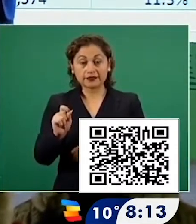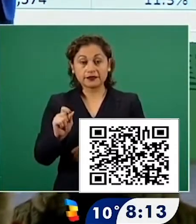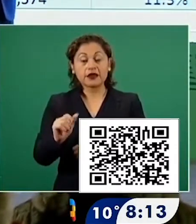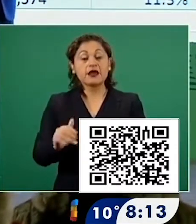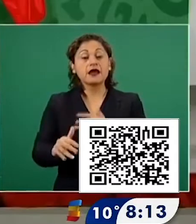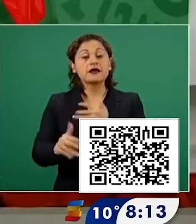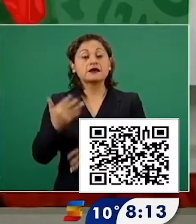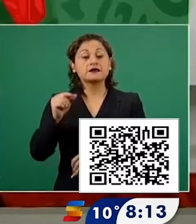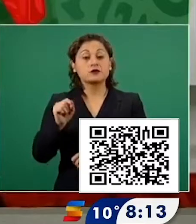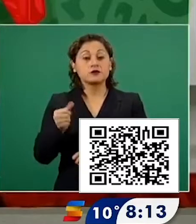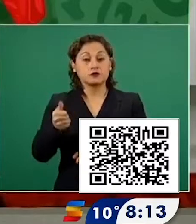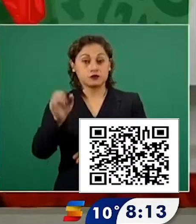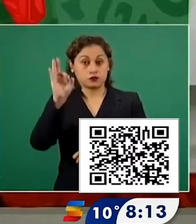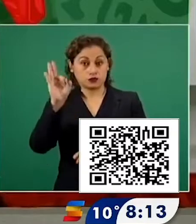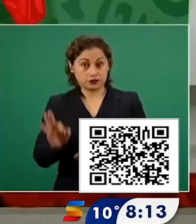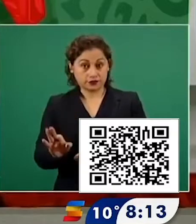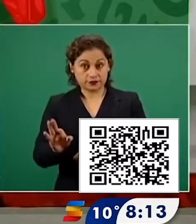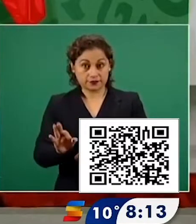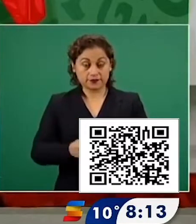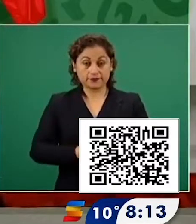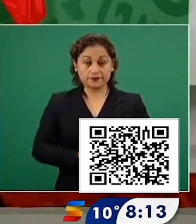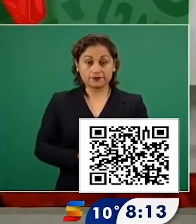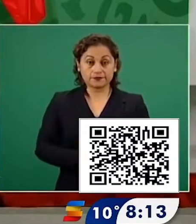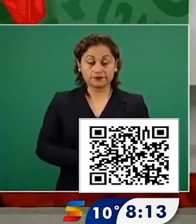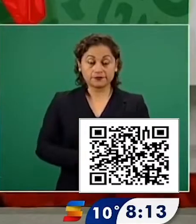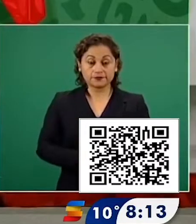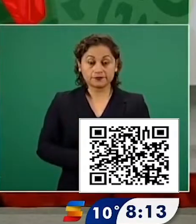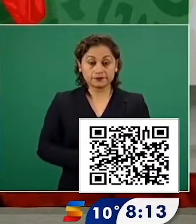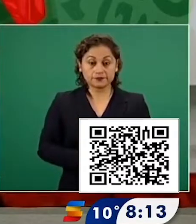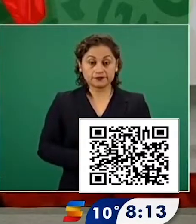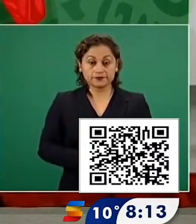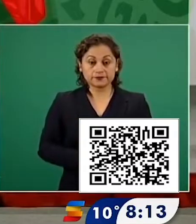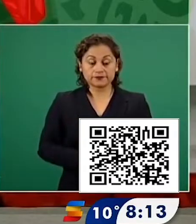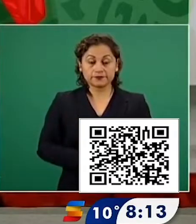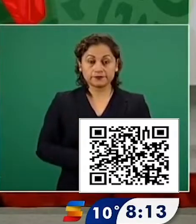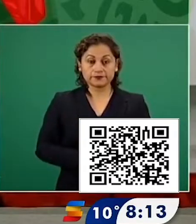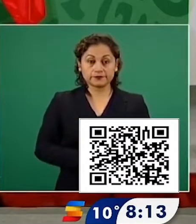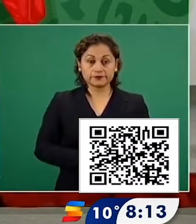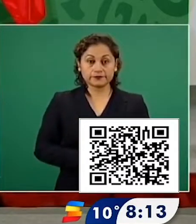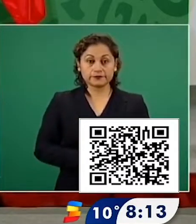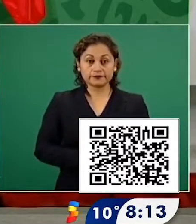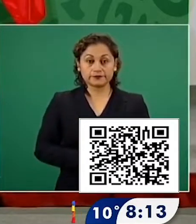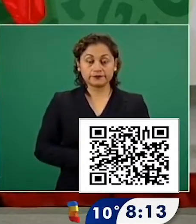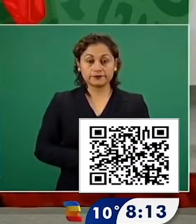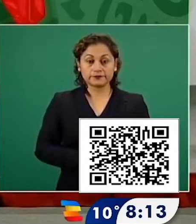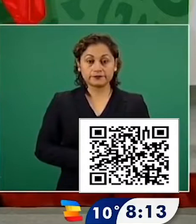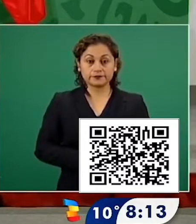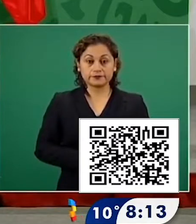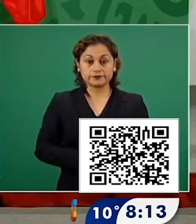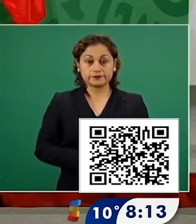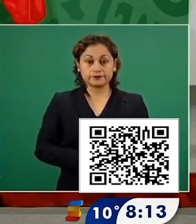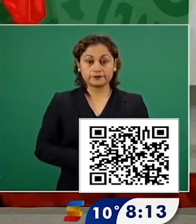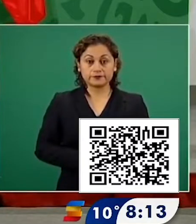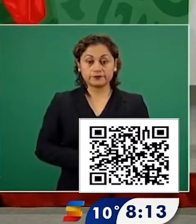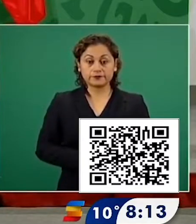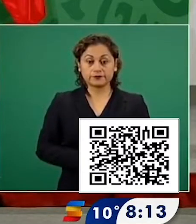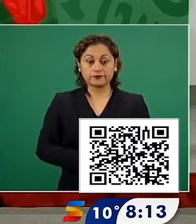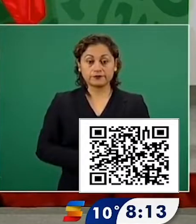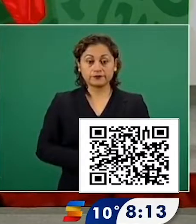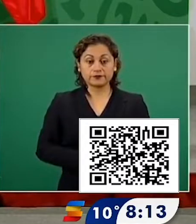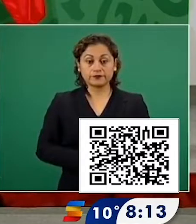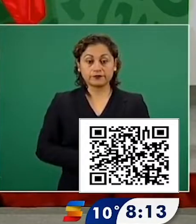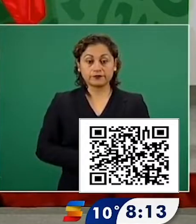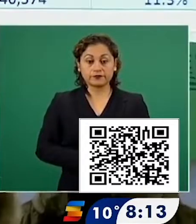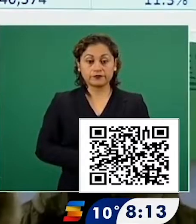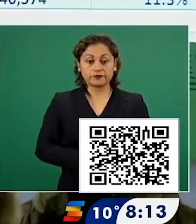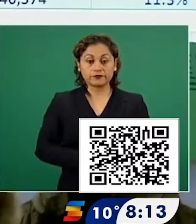monto promedio ascendió a 340 dólares, cifra mayor 4.2% al promedio de 2019, cuando se ubicó